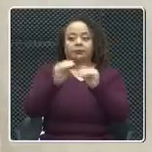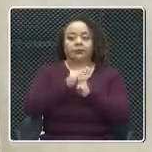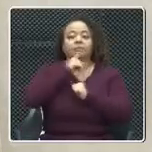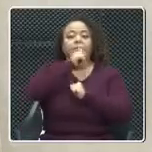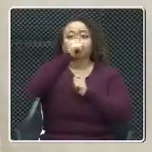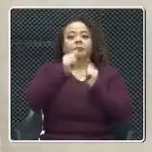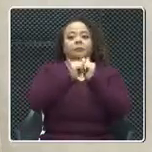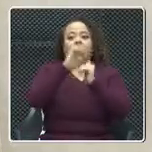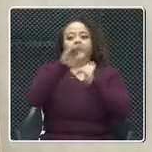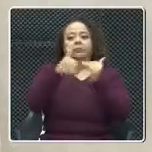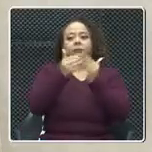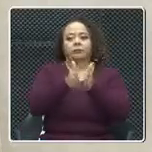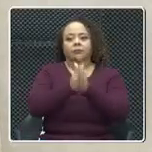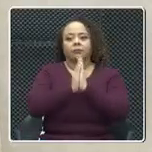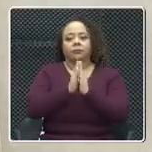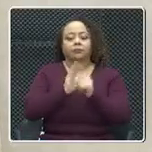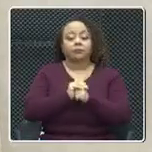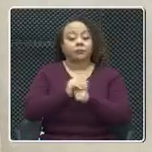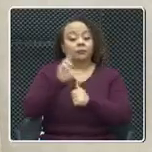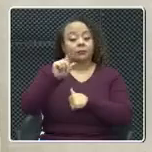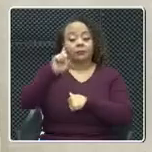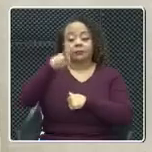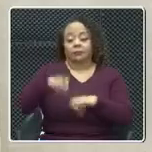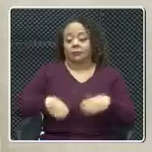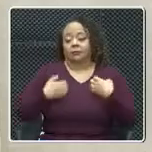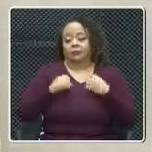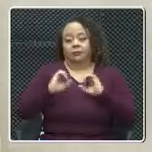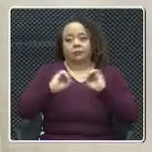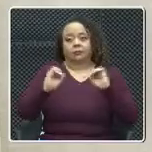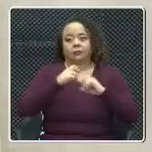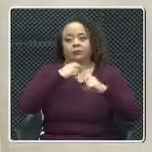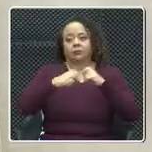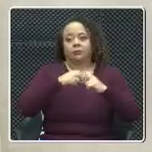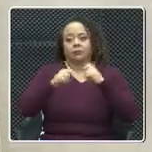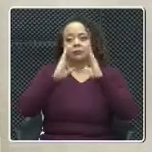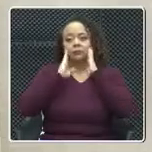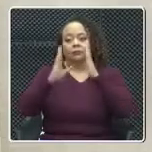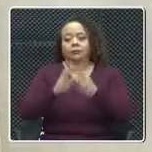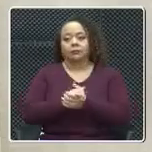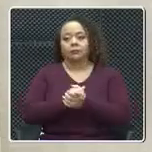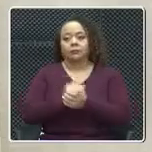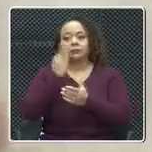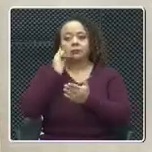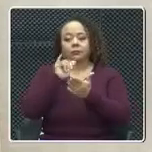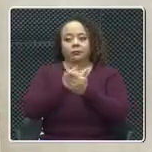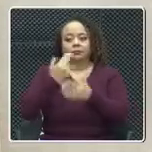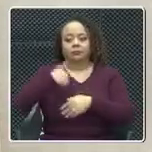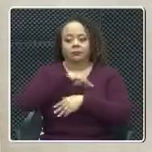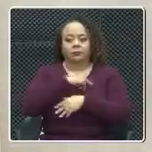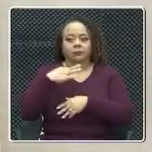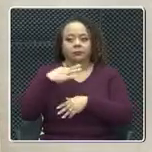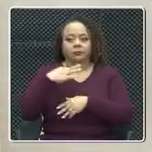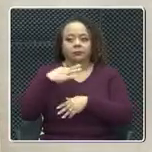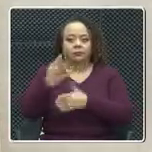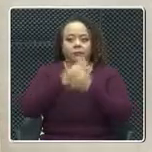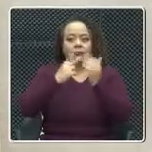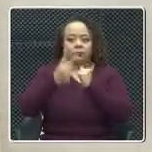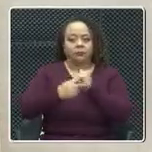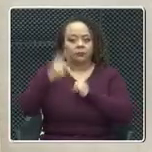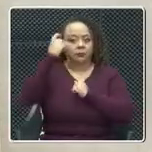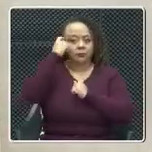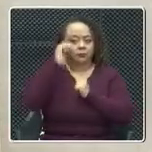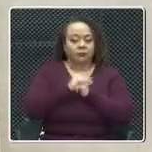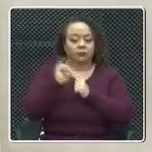realmente con todo lo que se pide, pues no debería de haber ningún tipo de problema en la atención, claro, porque ese es nuestro día a día. Claro. ¿Verdad? Es que a veces se piensa como